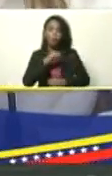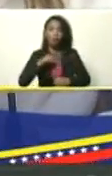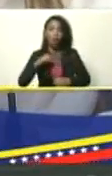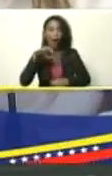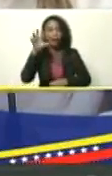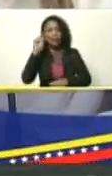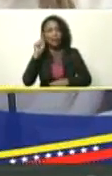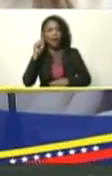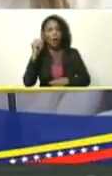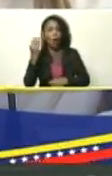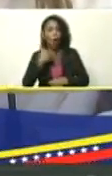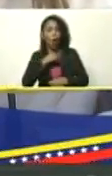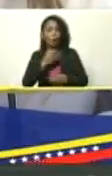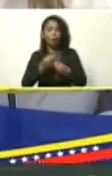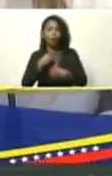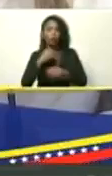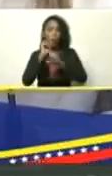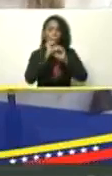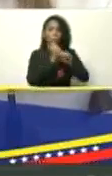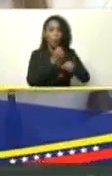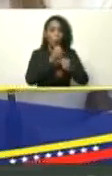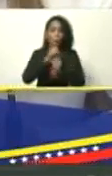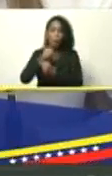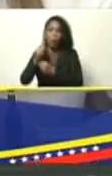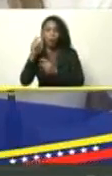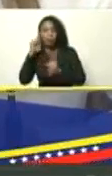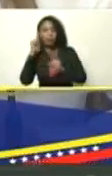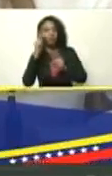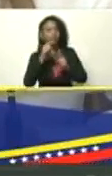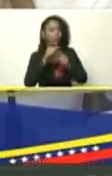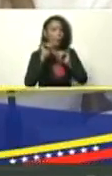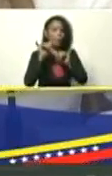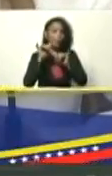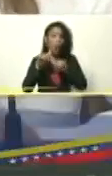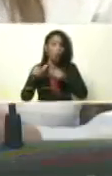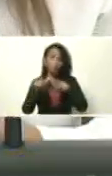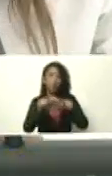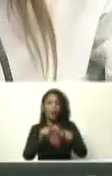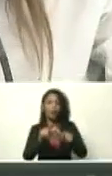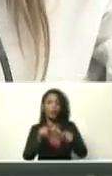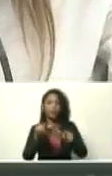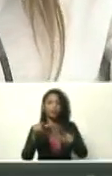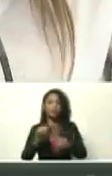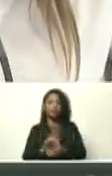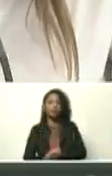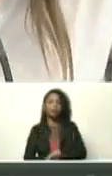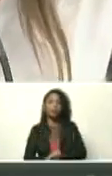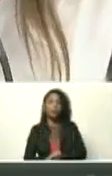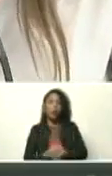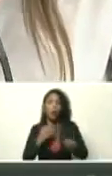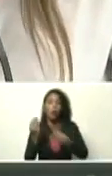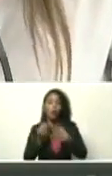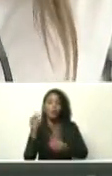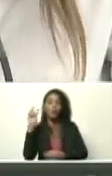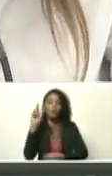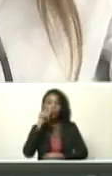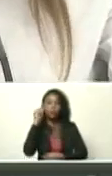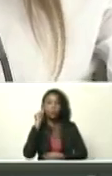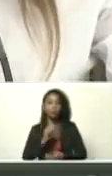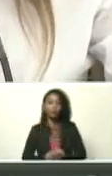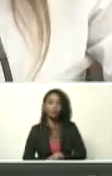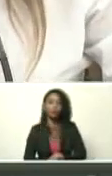que, bueno, que debemos remar todos hacia un mismo lugar, hacia un mismo destino, como venezolanos y como